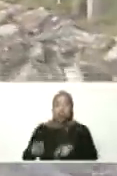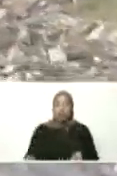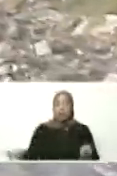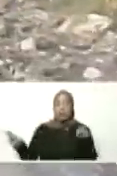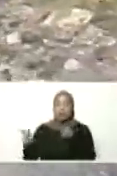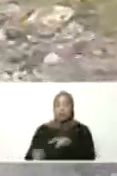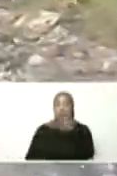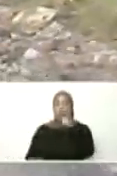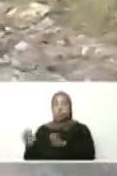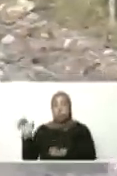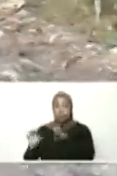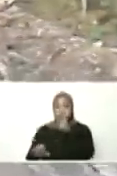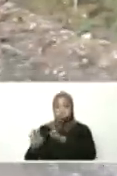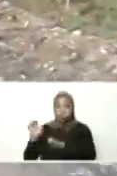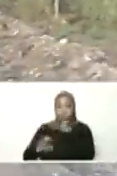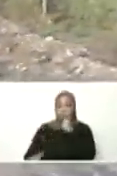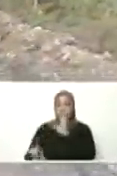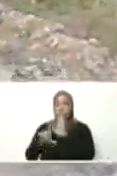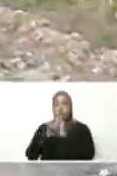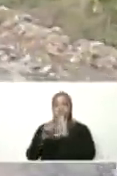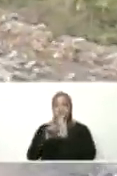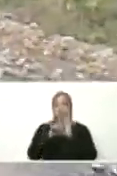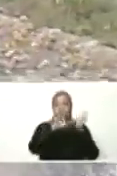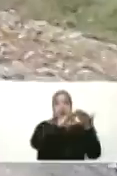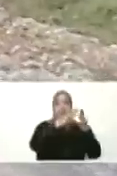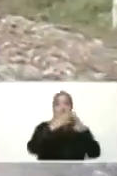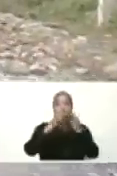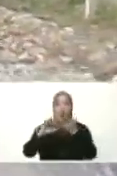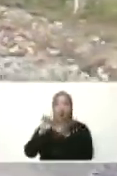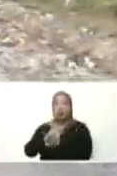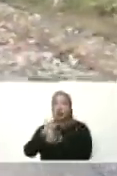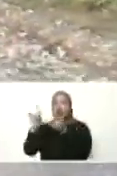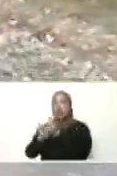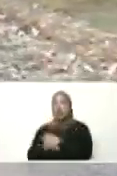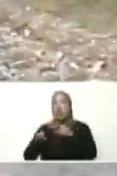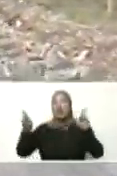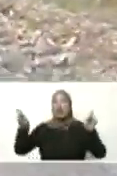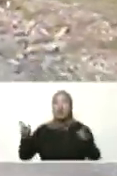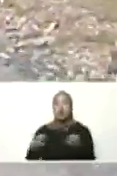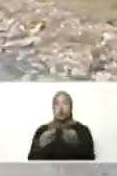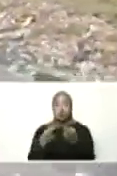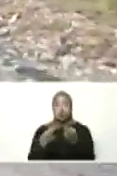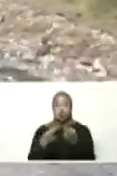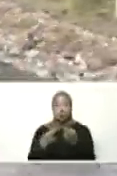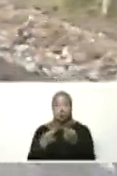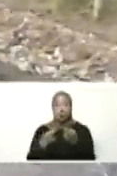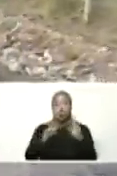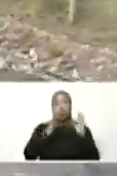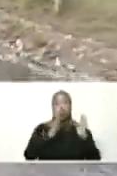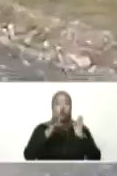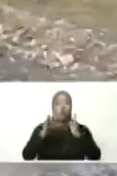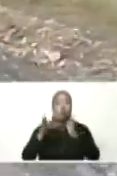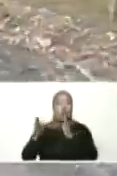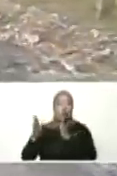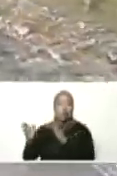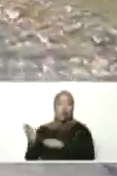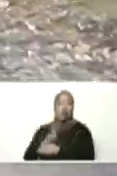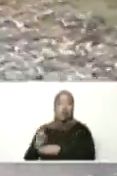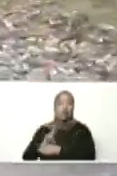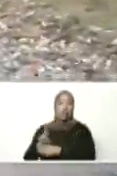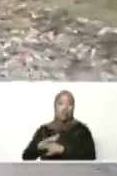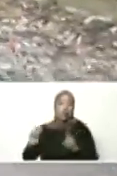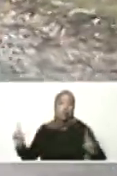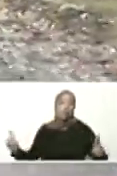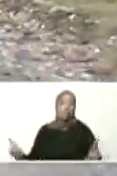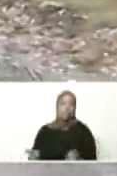las leyes del poder popular para rehacerlas de inmediato y hay que simplificar también lo organizativo. Recordemos que en Venezuela